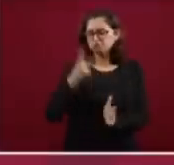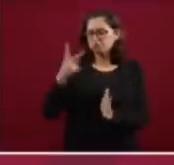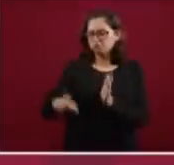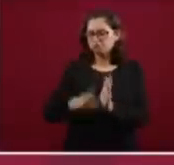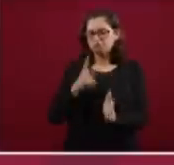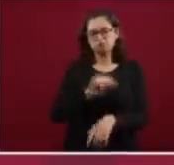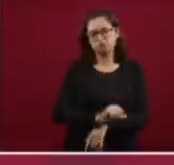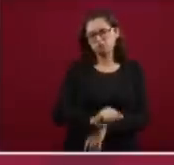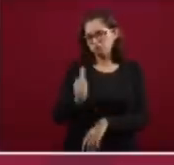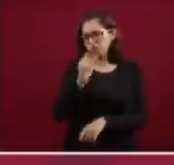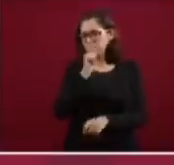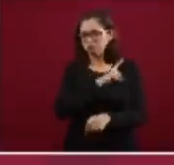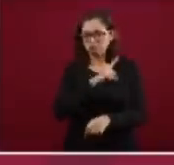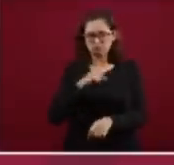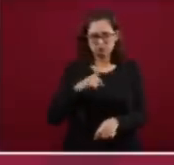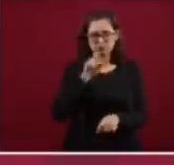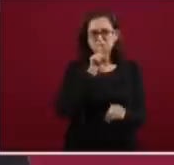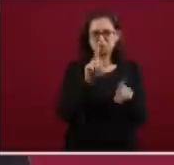investigar